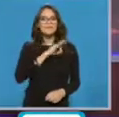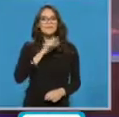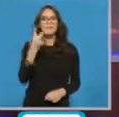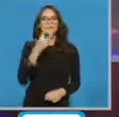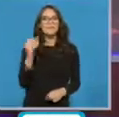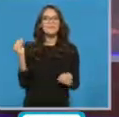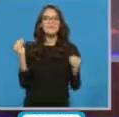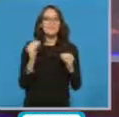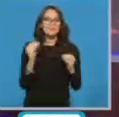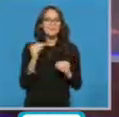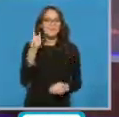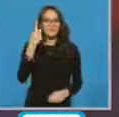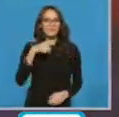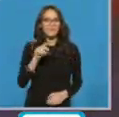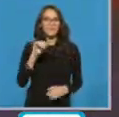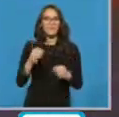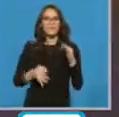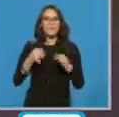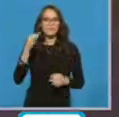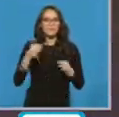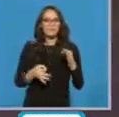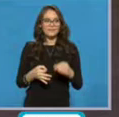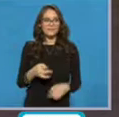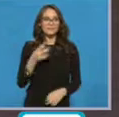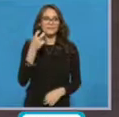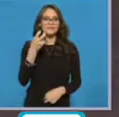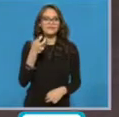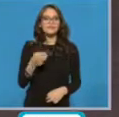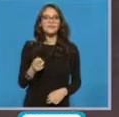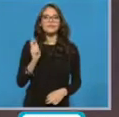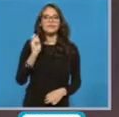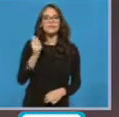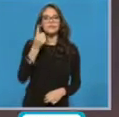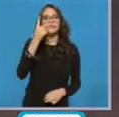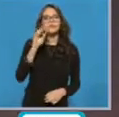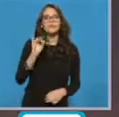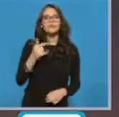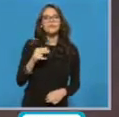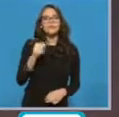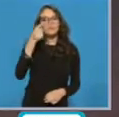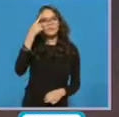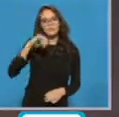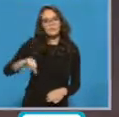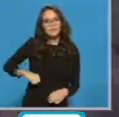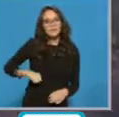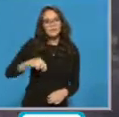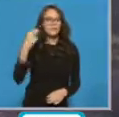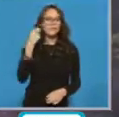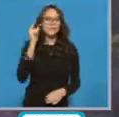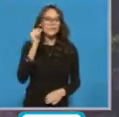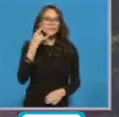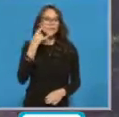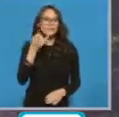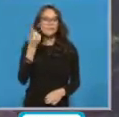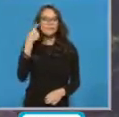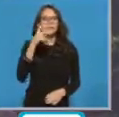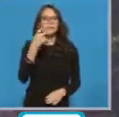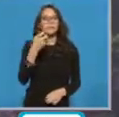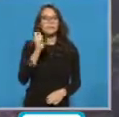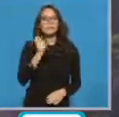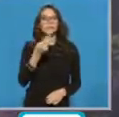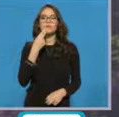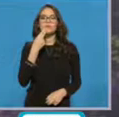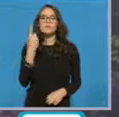Valente? Muy Buenos bien, días. Bienvenido. Fíjate que esta figura del usufructo es una figura muy interesante. Suena medio extraño, suena medio raro, pero Sí. se da muchísimo, ¿eh? Se